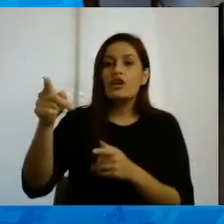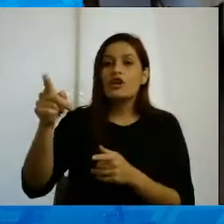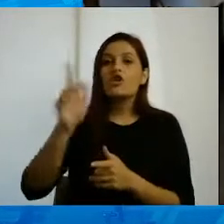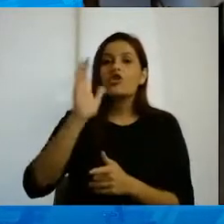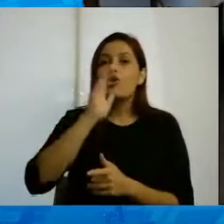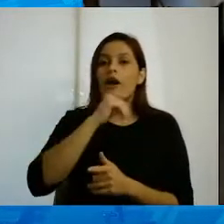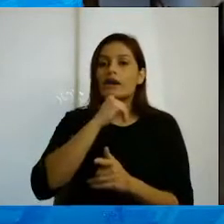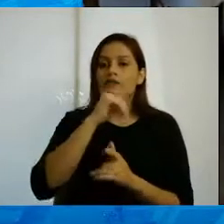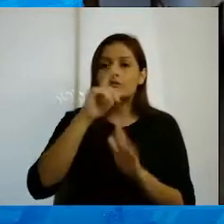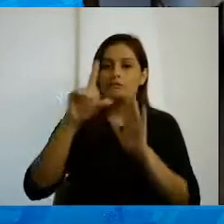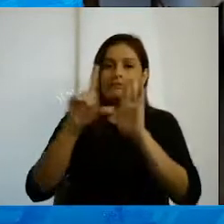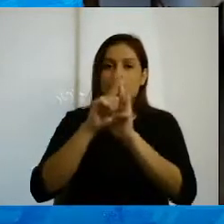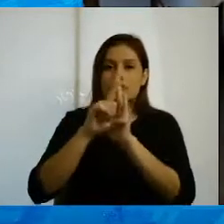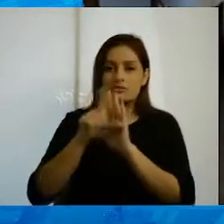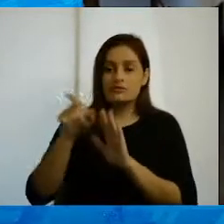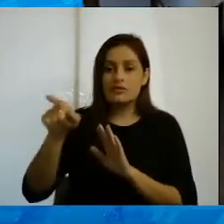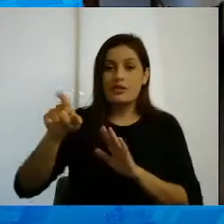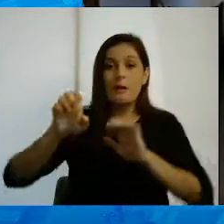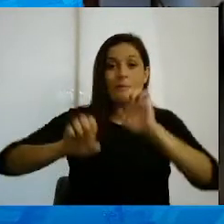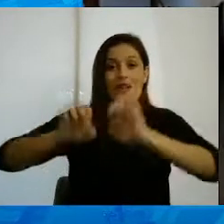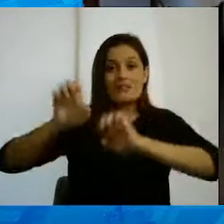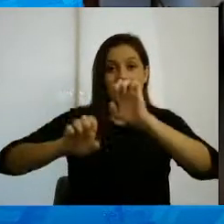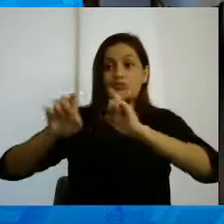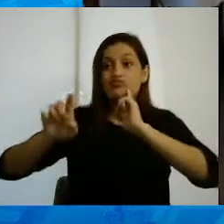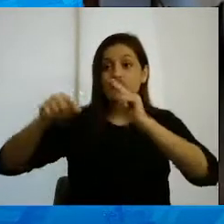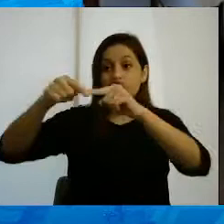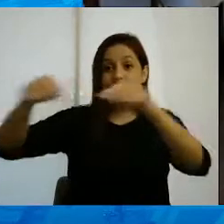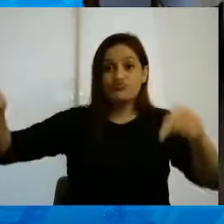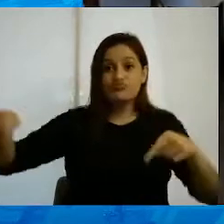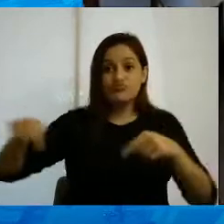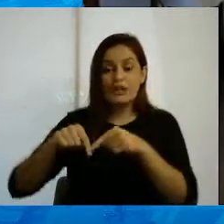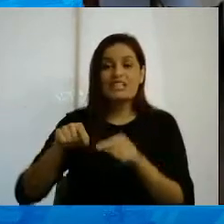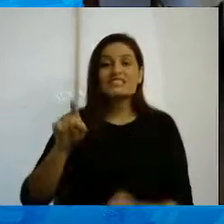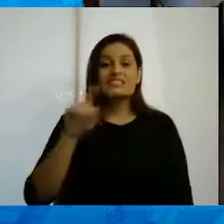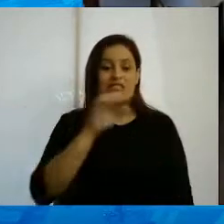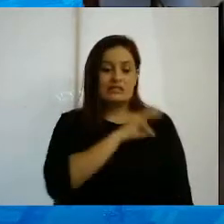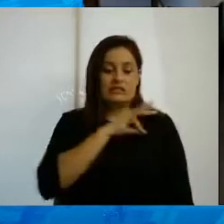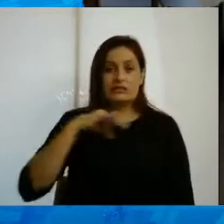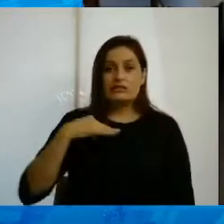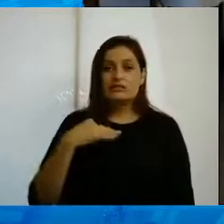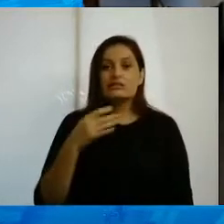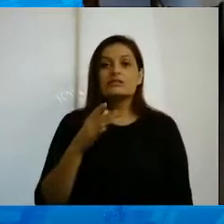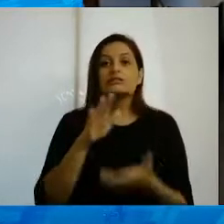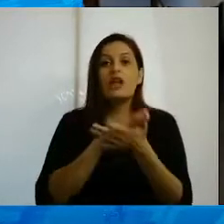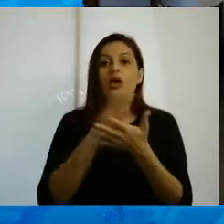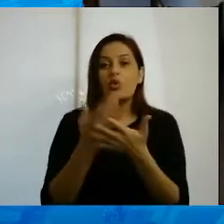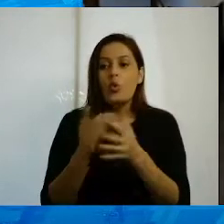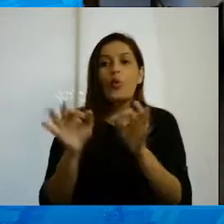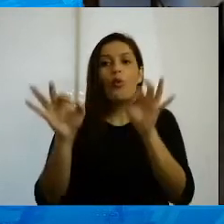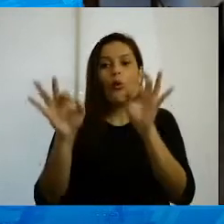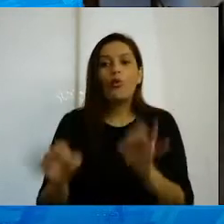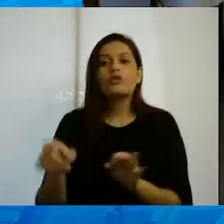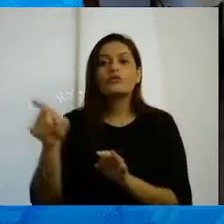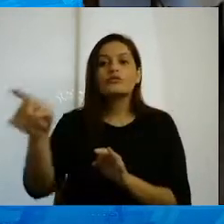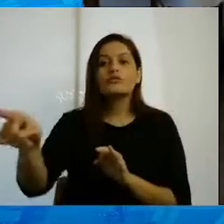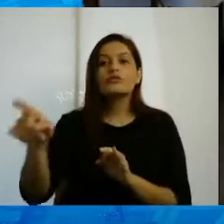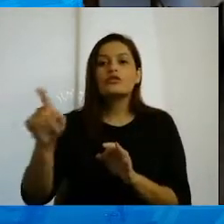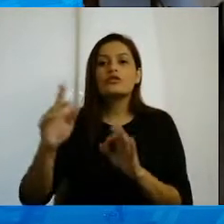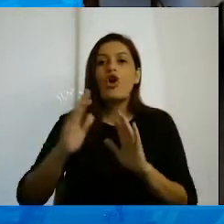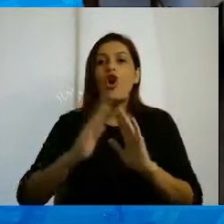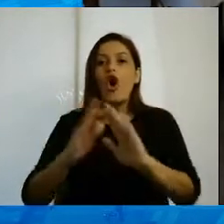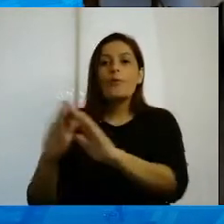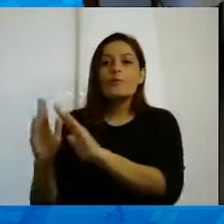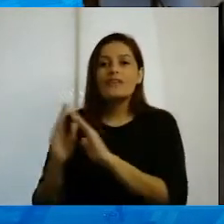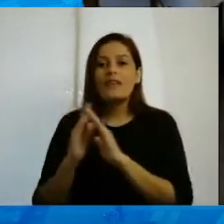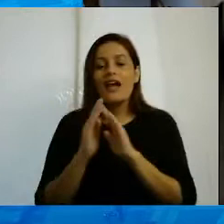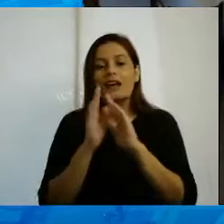regularizada, ¿ah? O sea, no está recepcionada por Seremi. Y justamente ahora estamos en un tema con el Comité Villa de Allegados,